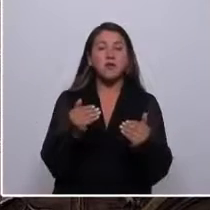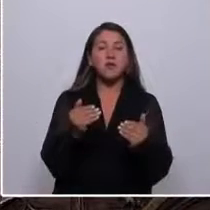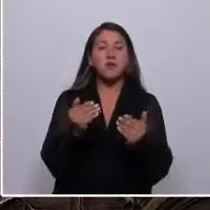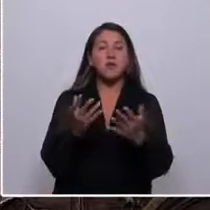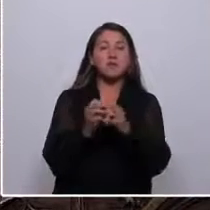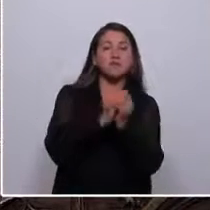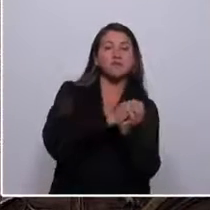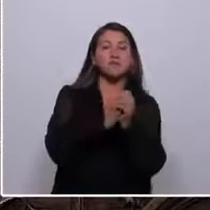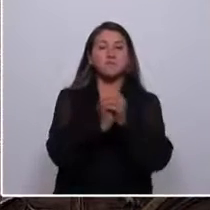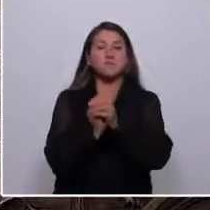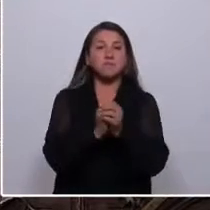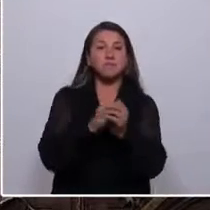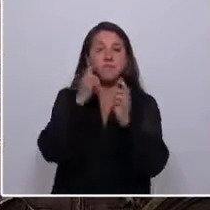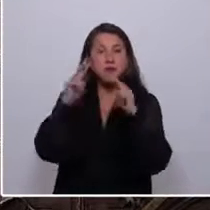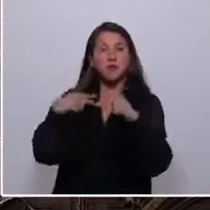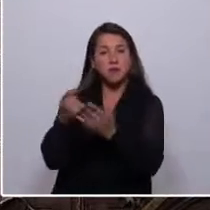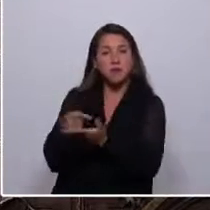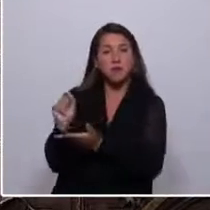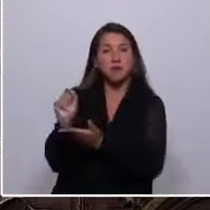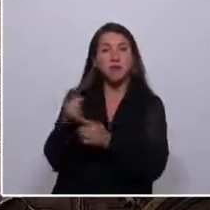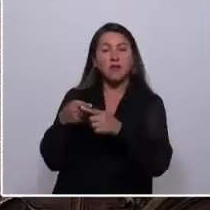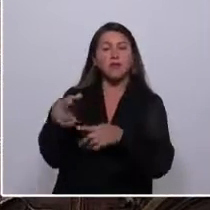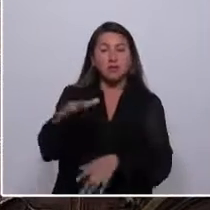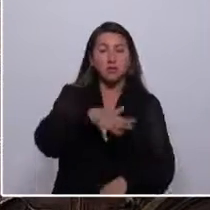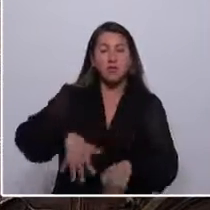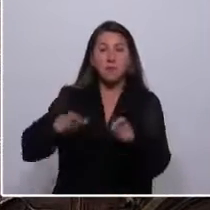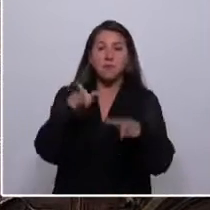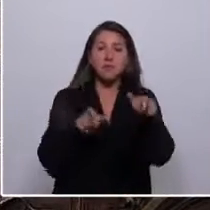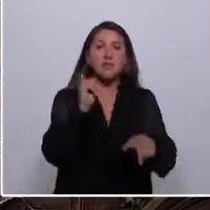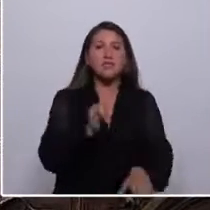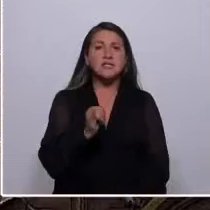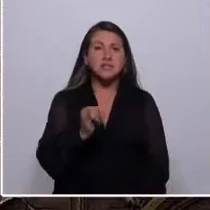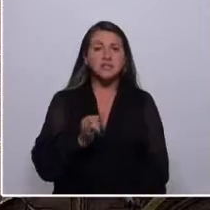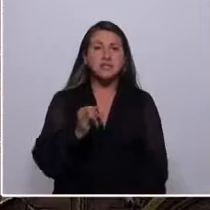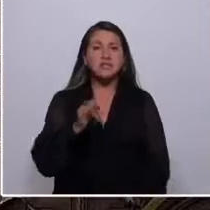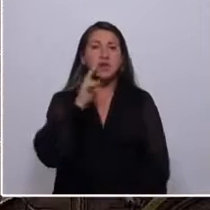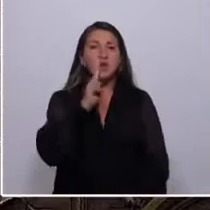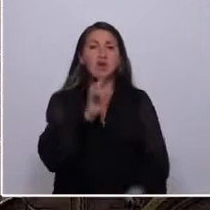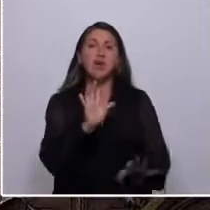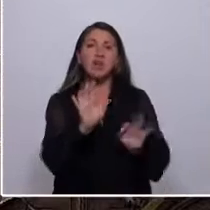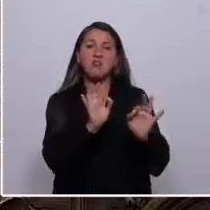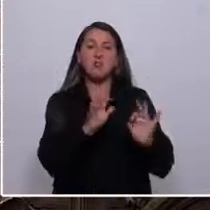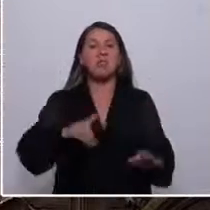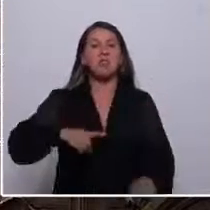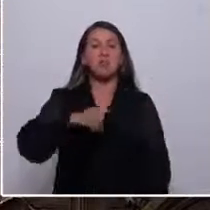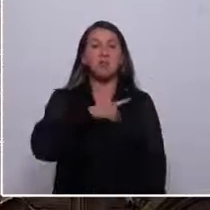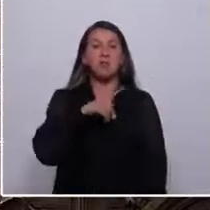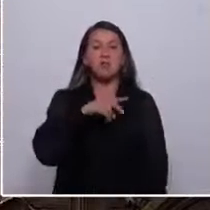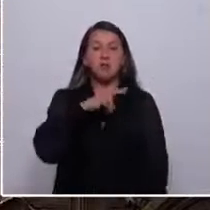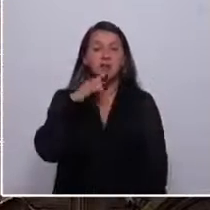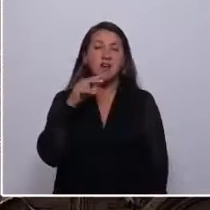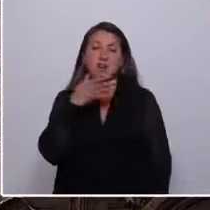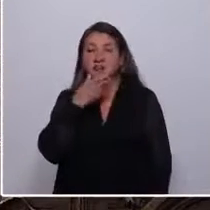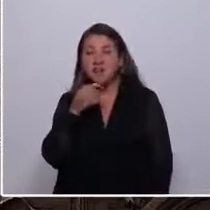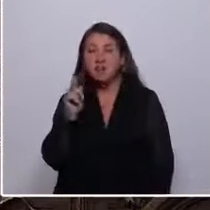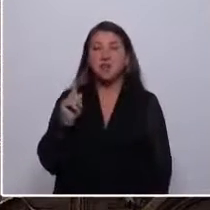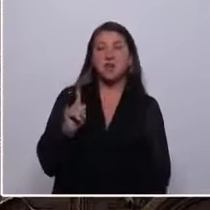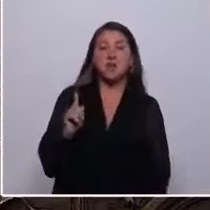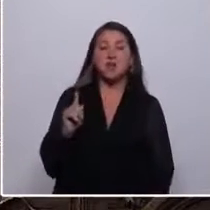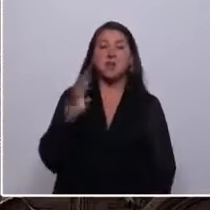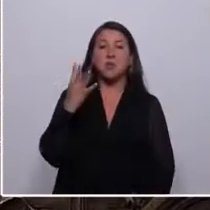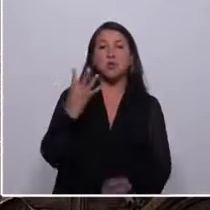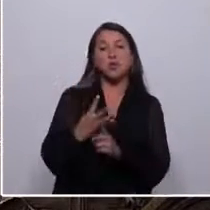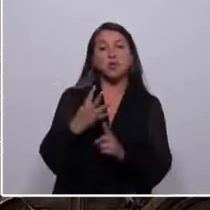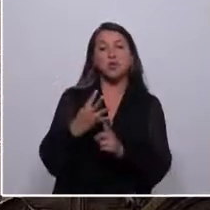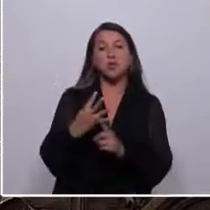validarnos ante la sociedad. Soy parte de esas personas a las que siempre se nos romantizó la indignidad y la precarización, como qué lindo el niño que recorre 4 kilómetros para